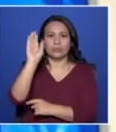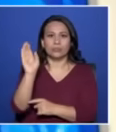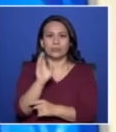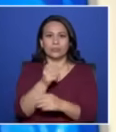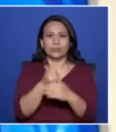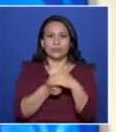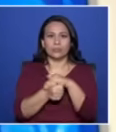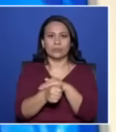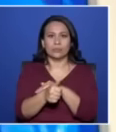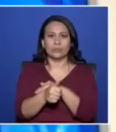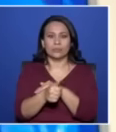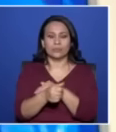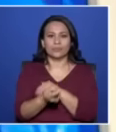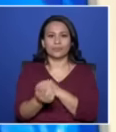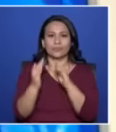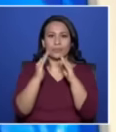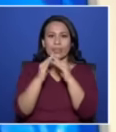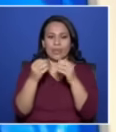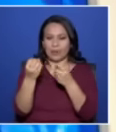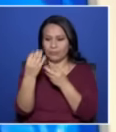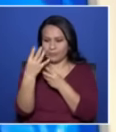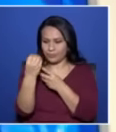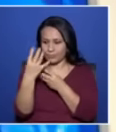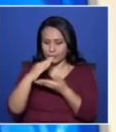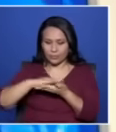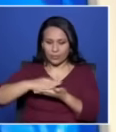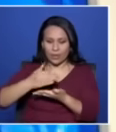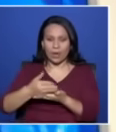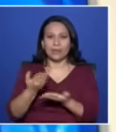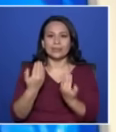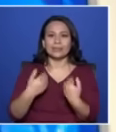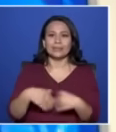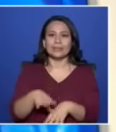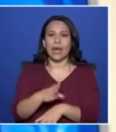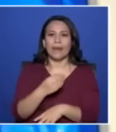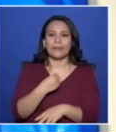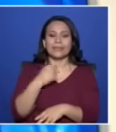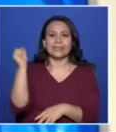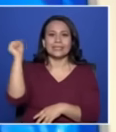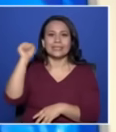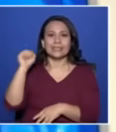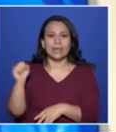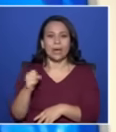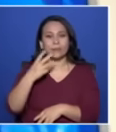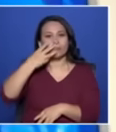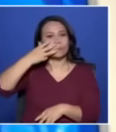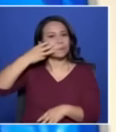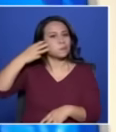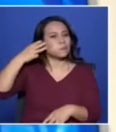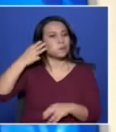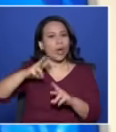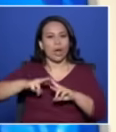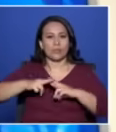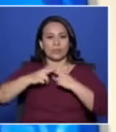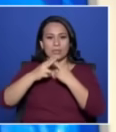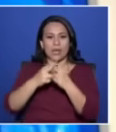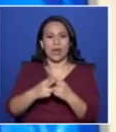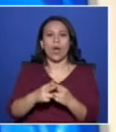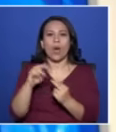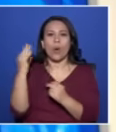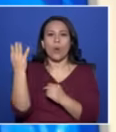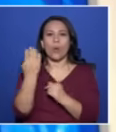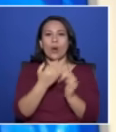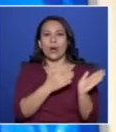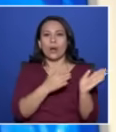van a terminar el año lectivo en clases virtuales, mientras que los planteles de la Sierra y Amazonía entrarán en una cuarta fase